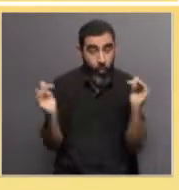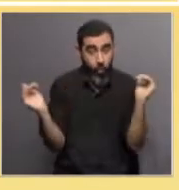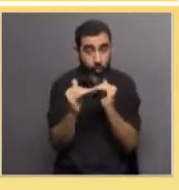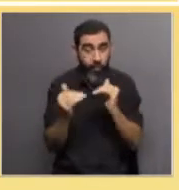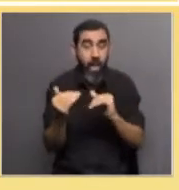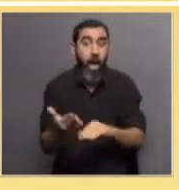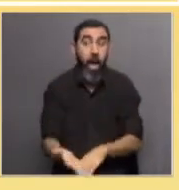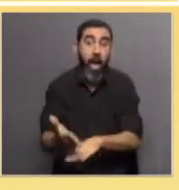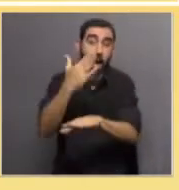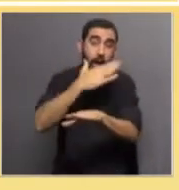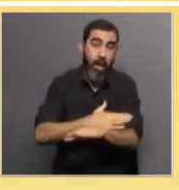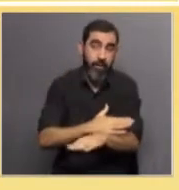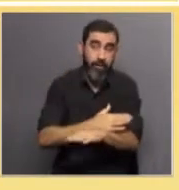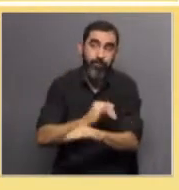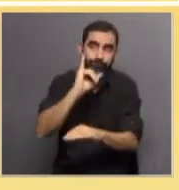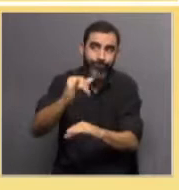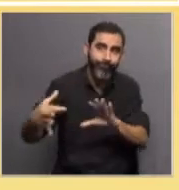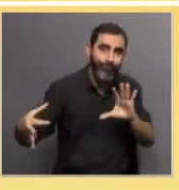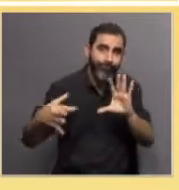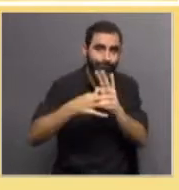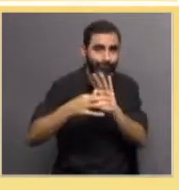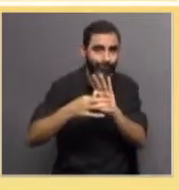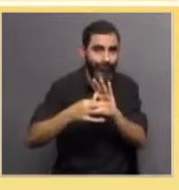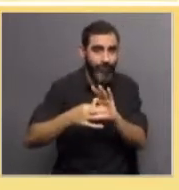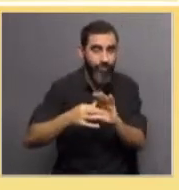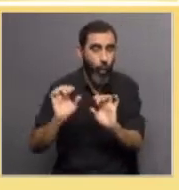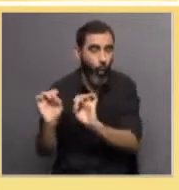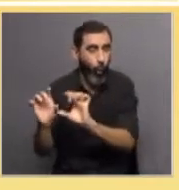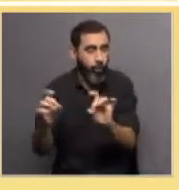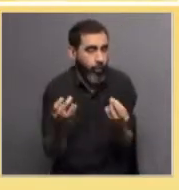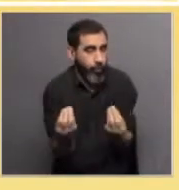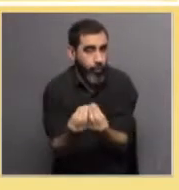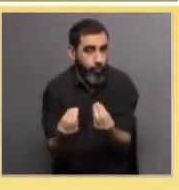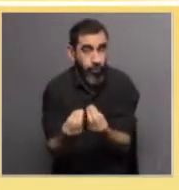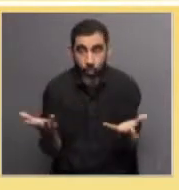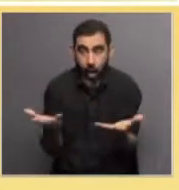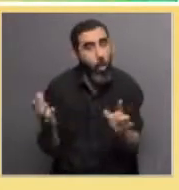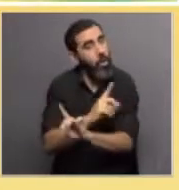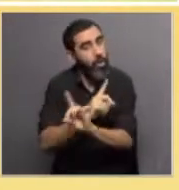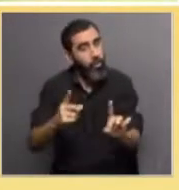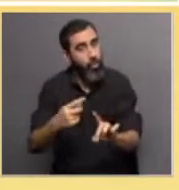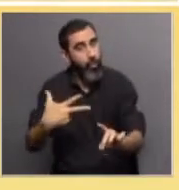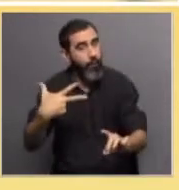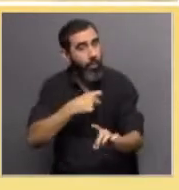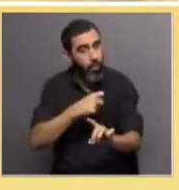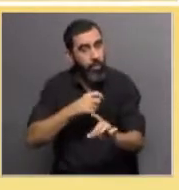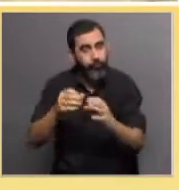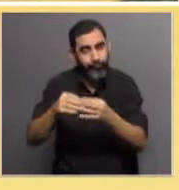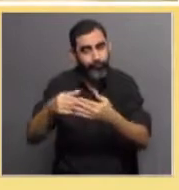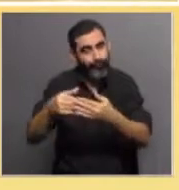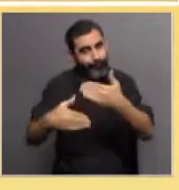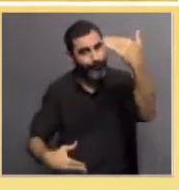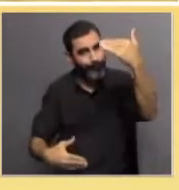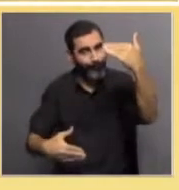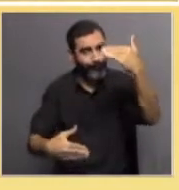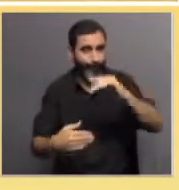que anteriormente hubiera estado asociada a niveles de contagio altos, ya no, ya las vacunas lograban desacoplar esas dos